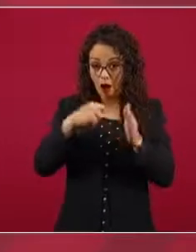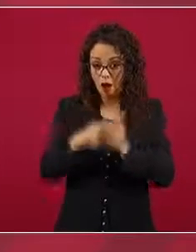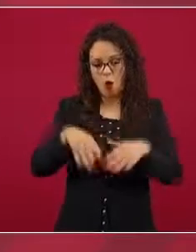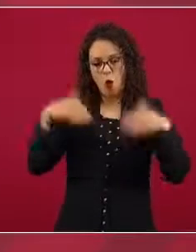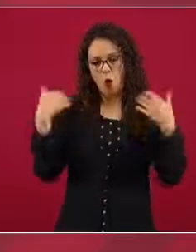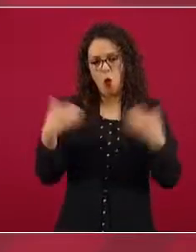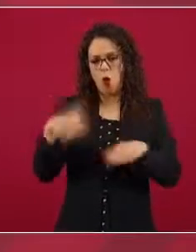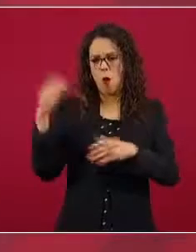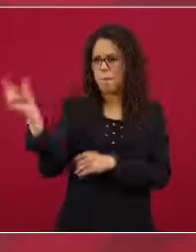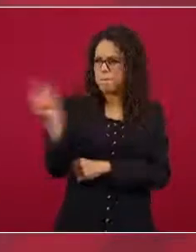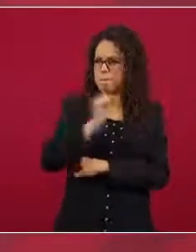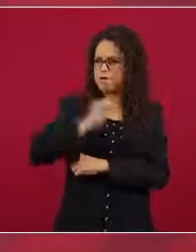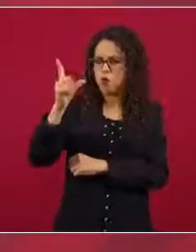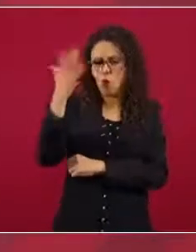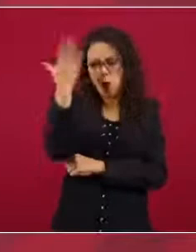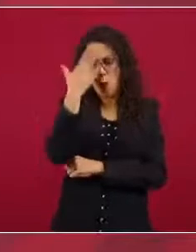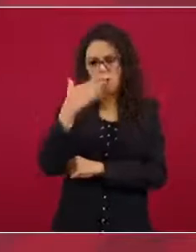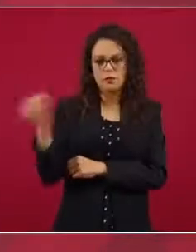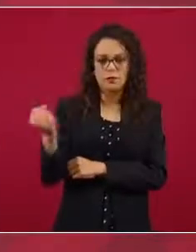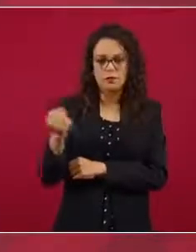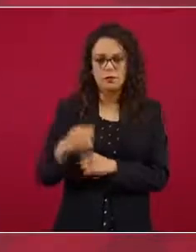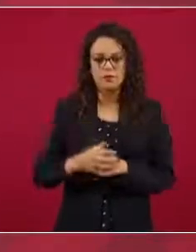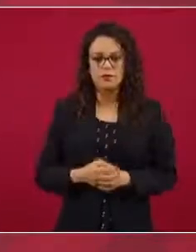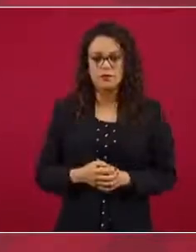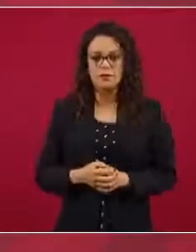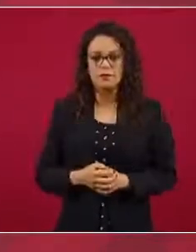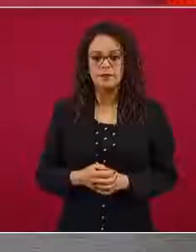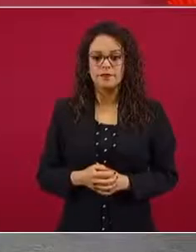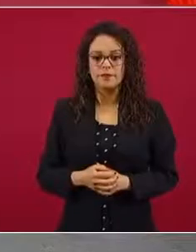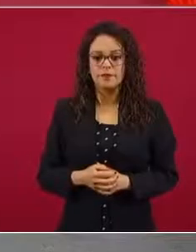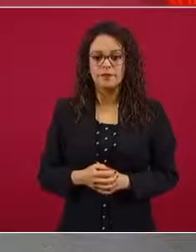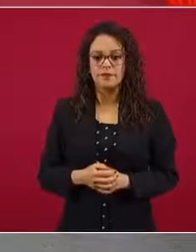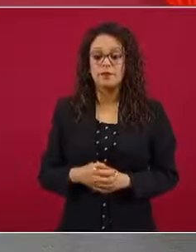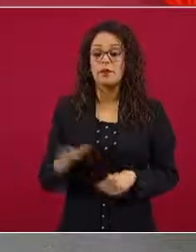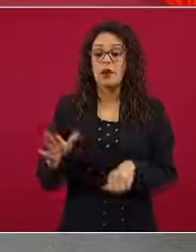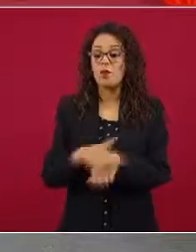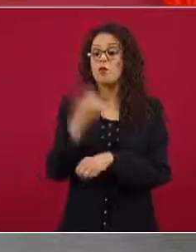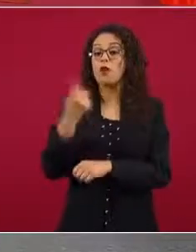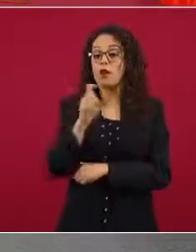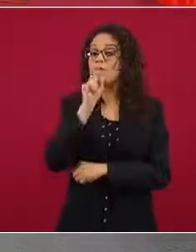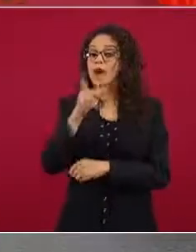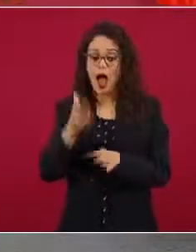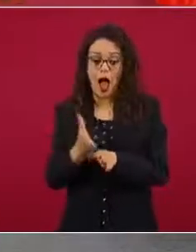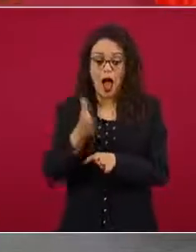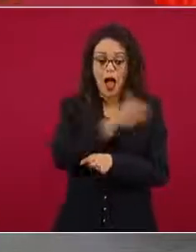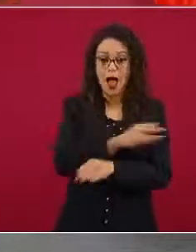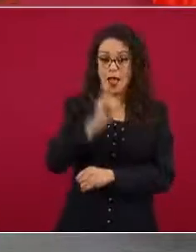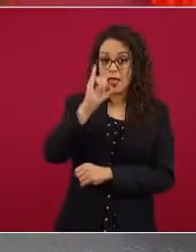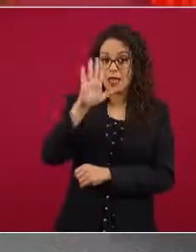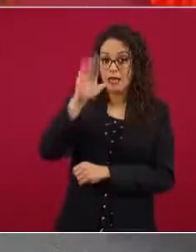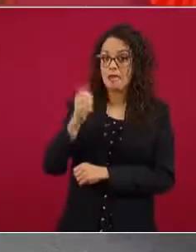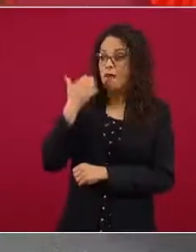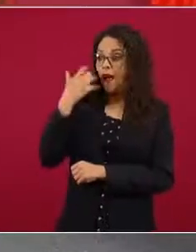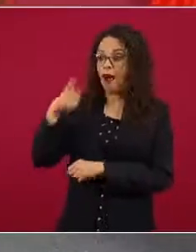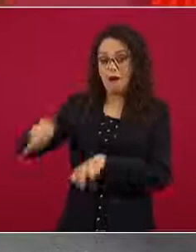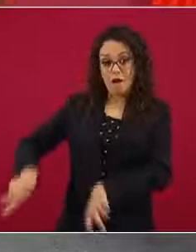porque también cuando estaban iniciando el proceso de privatización de la industria